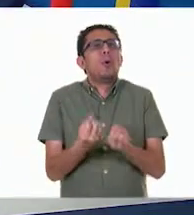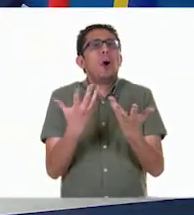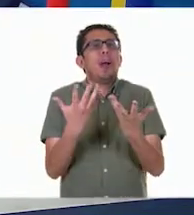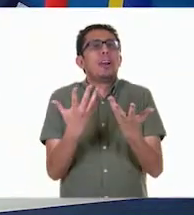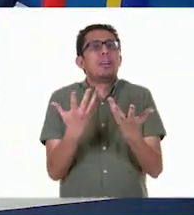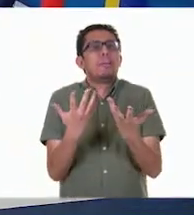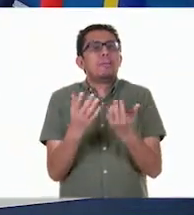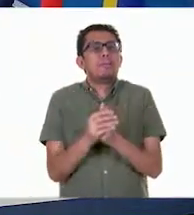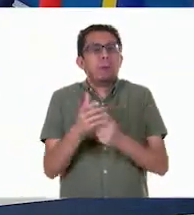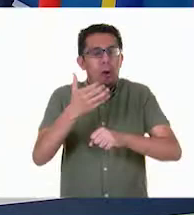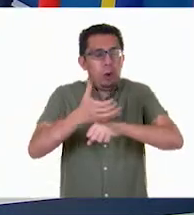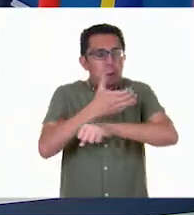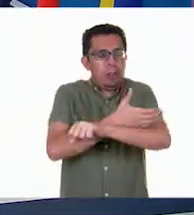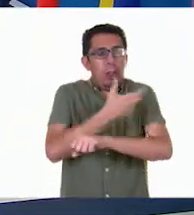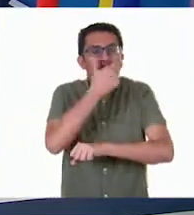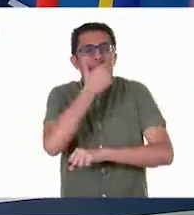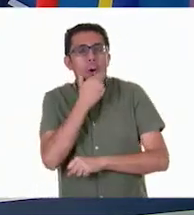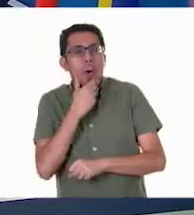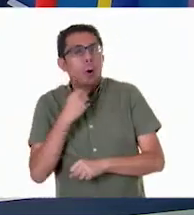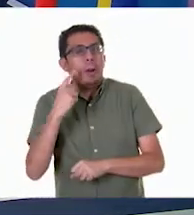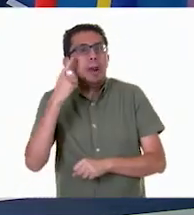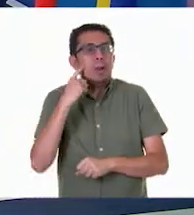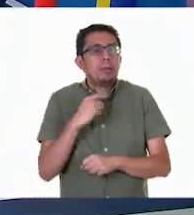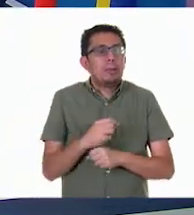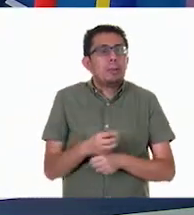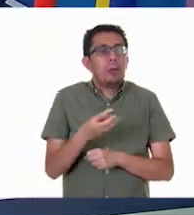y compañeros. Y...